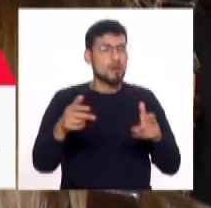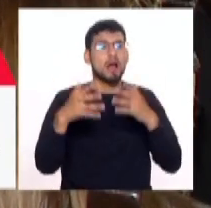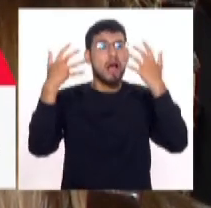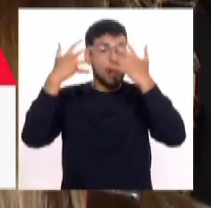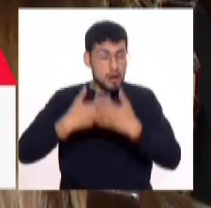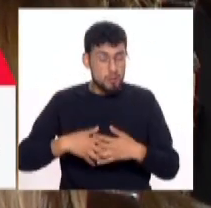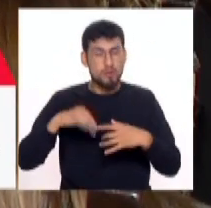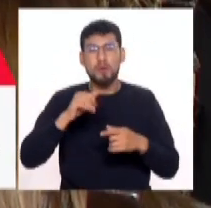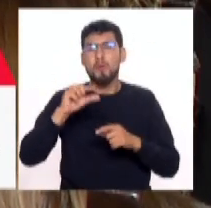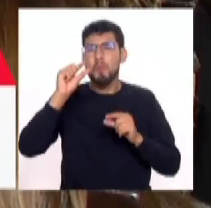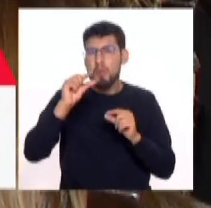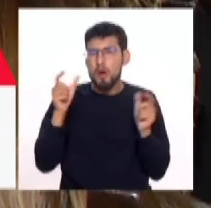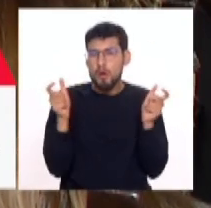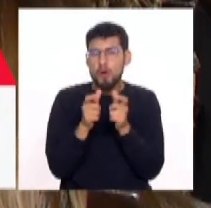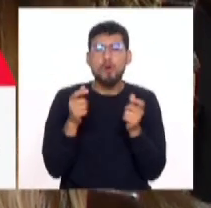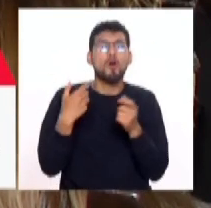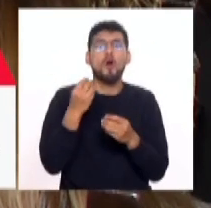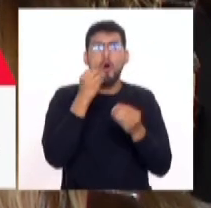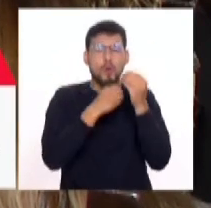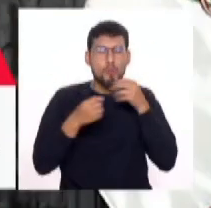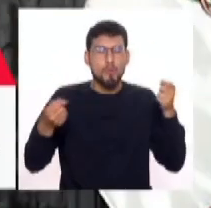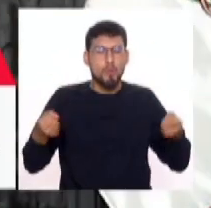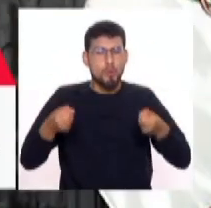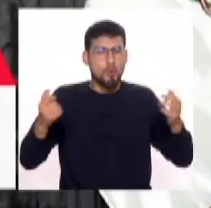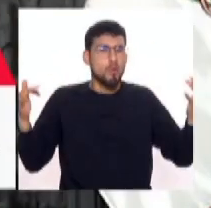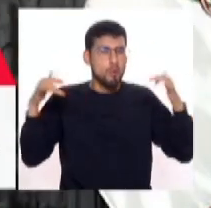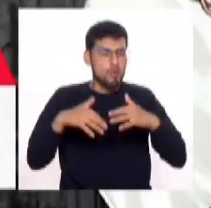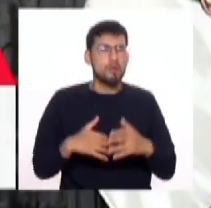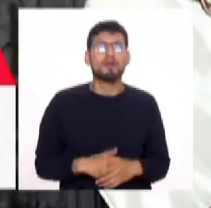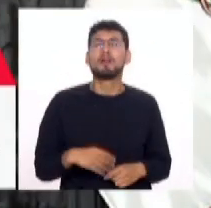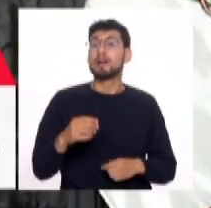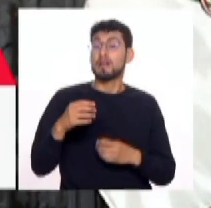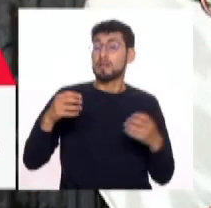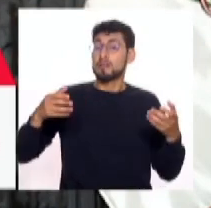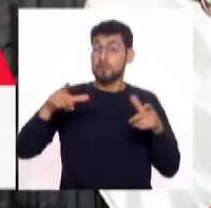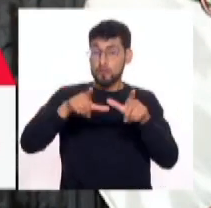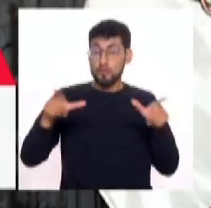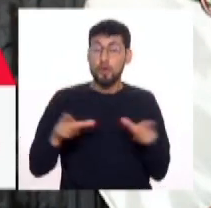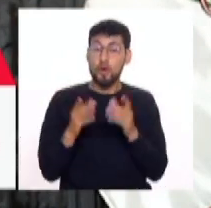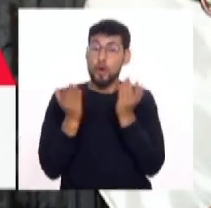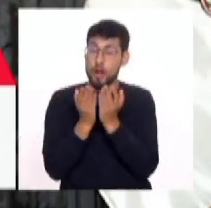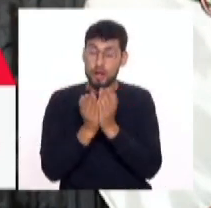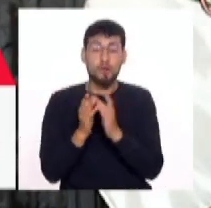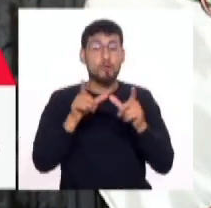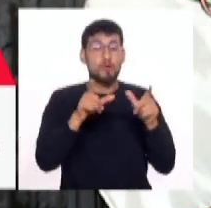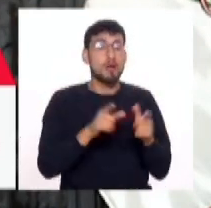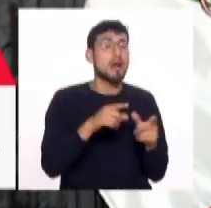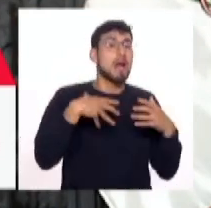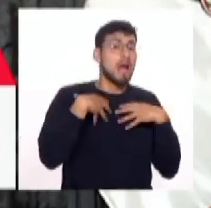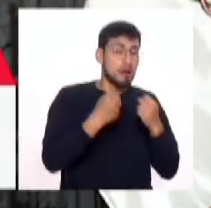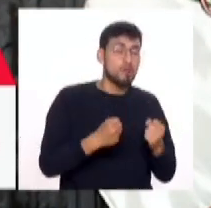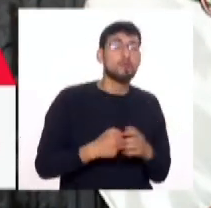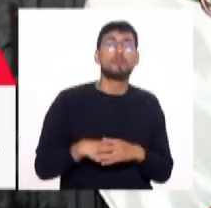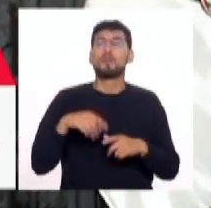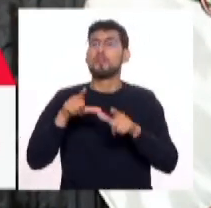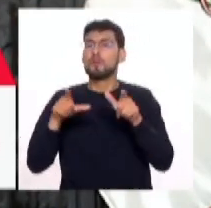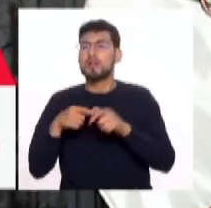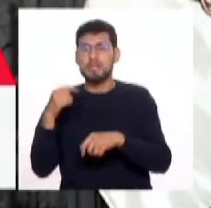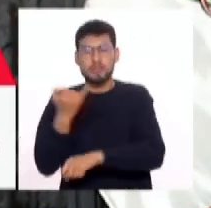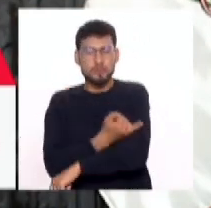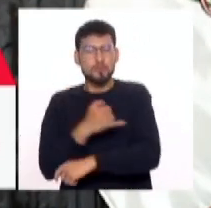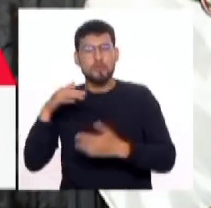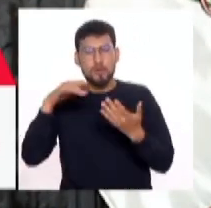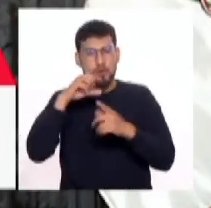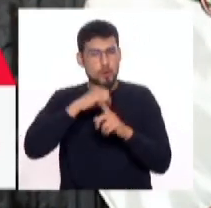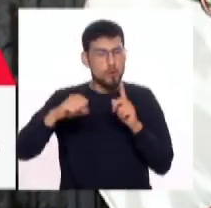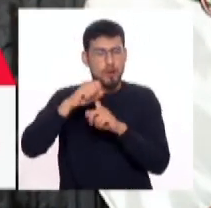y pequeños comercios, en comedores populares, centros de salud, colegios, instituciones de apoyo social, generando desarrollo